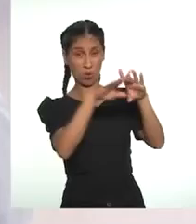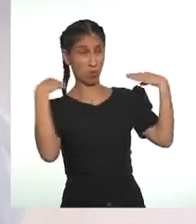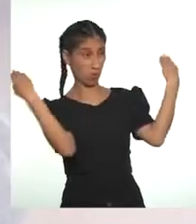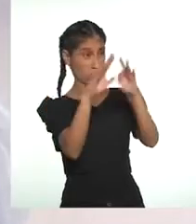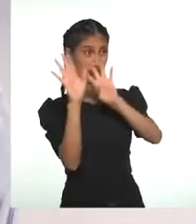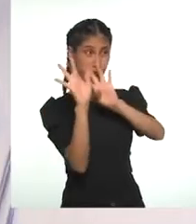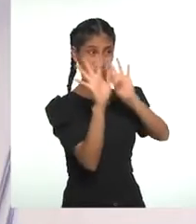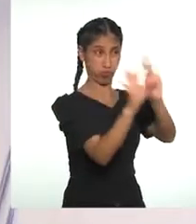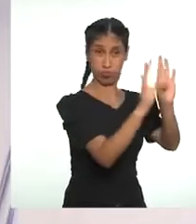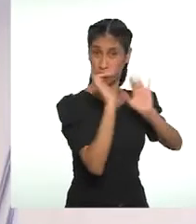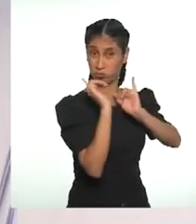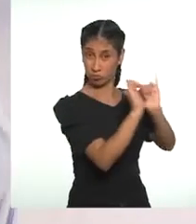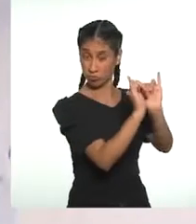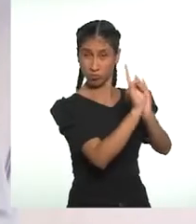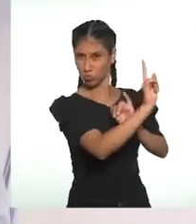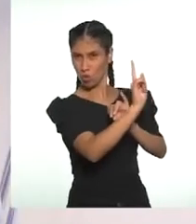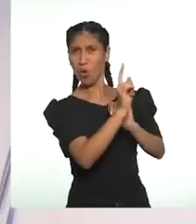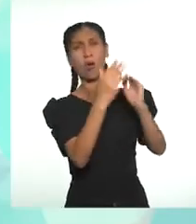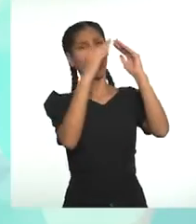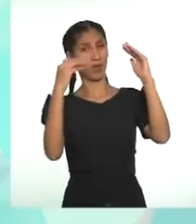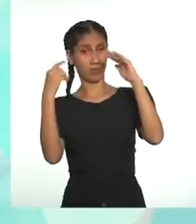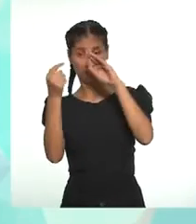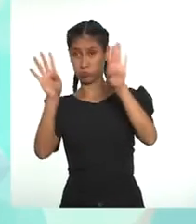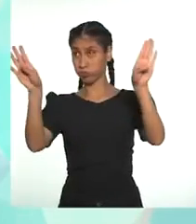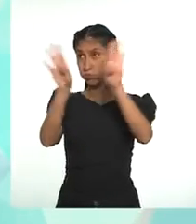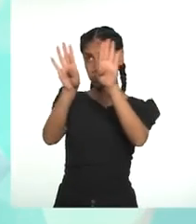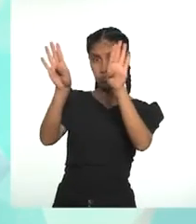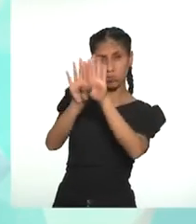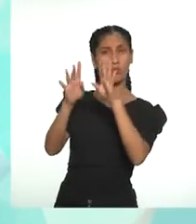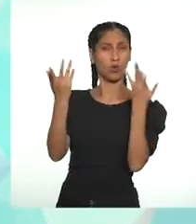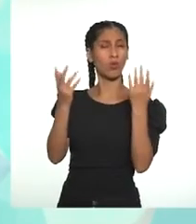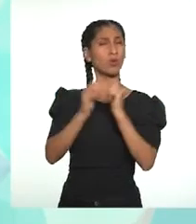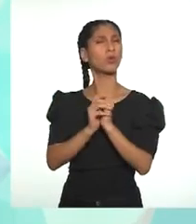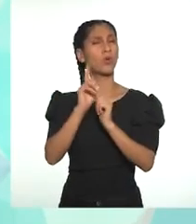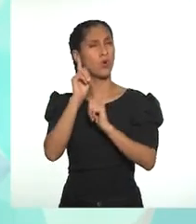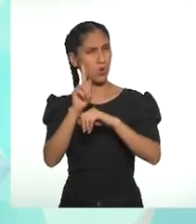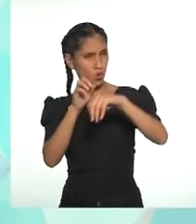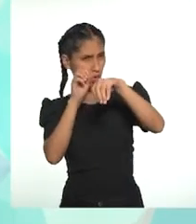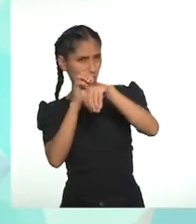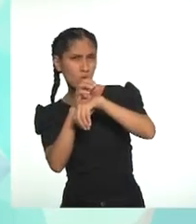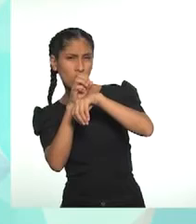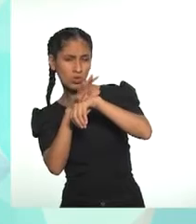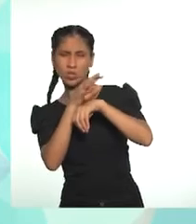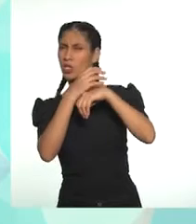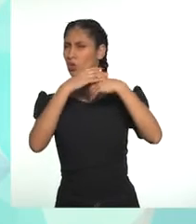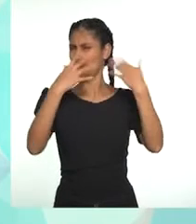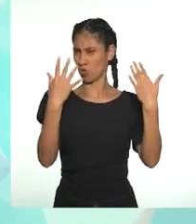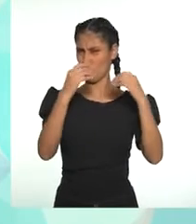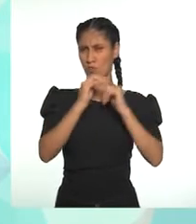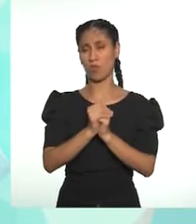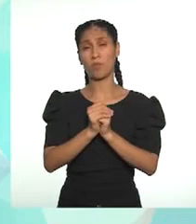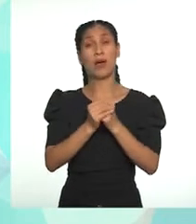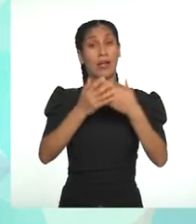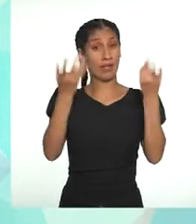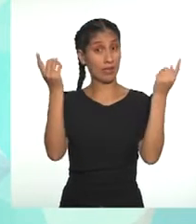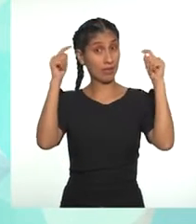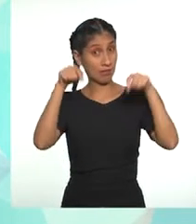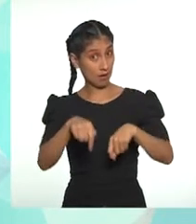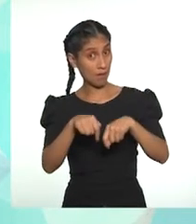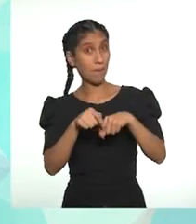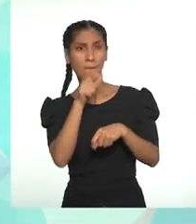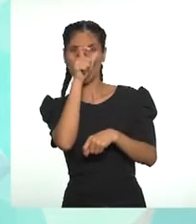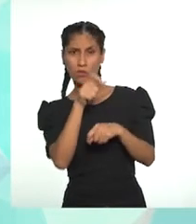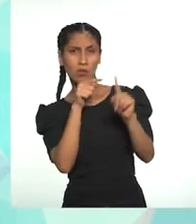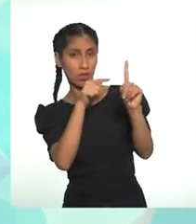cerrados y procurar quedarnos en casa. En efecto, una recomendación es un consejo o una sugerencia que se da a alguien